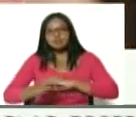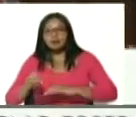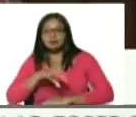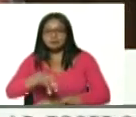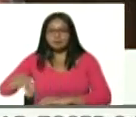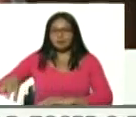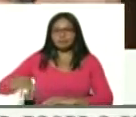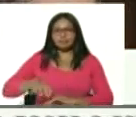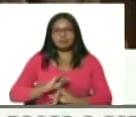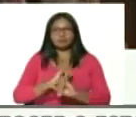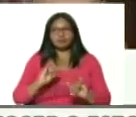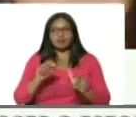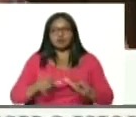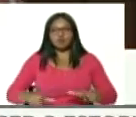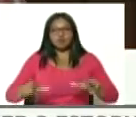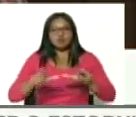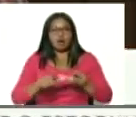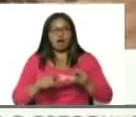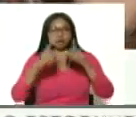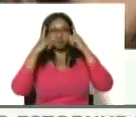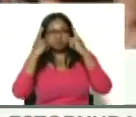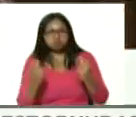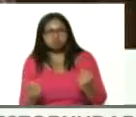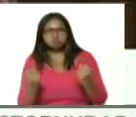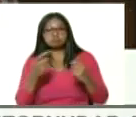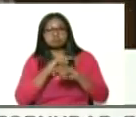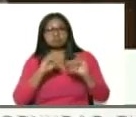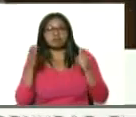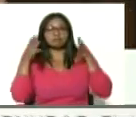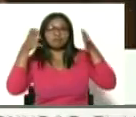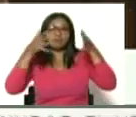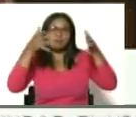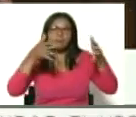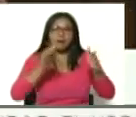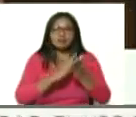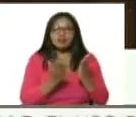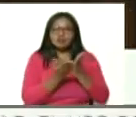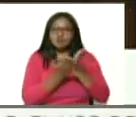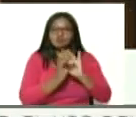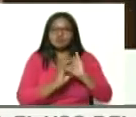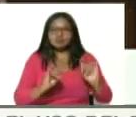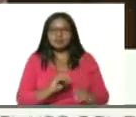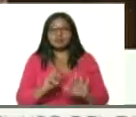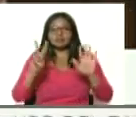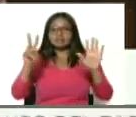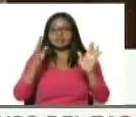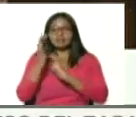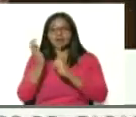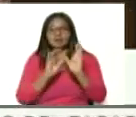Ya tenemos ubicada la planta profesoral, los espacios y el pensum de estudio. Es decir, el 7 de abril,